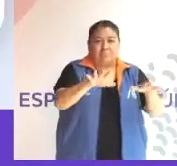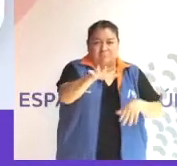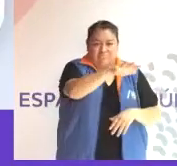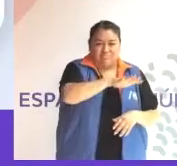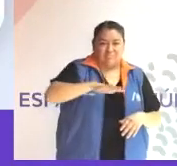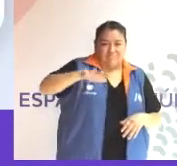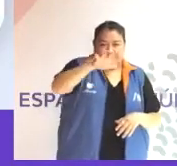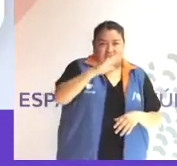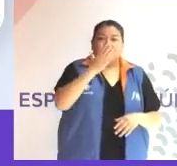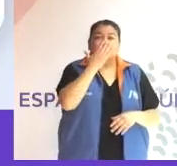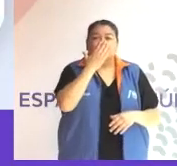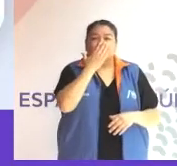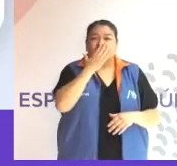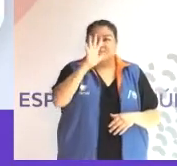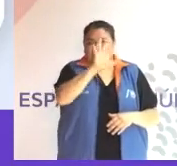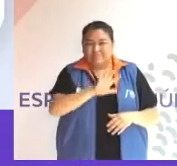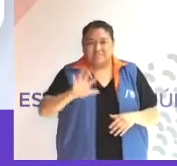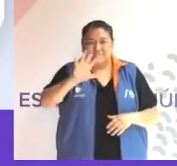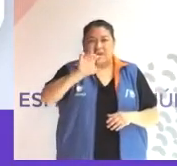y Arizona.